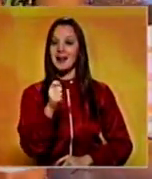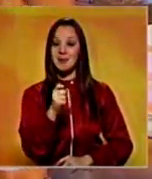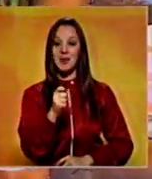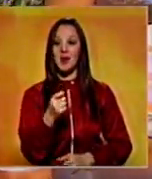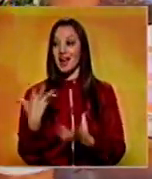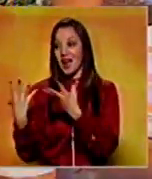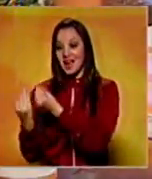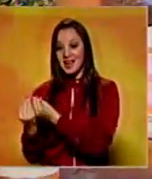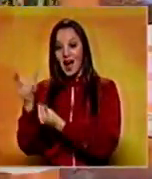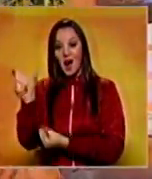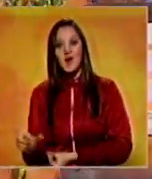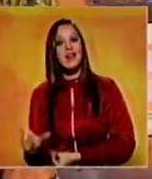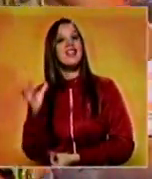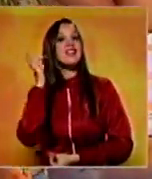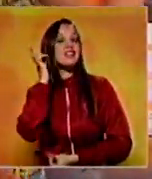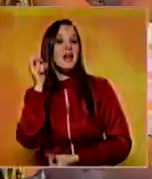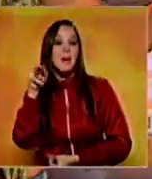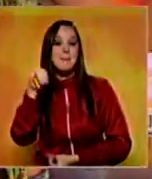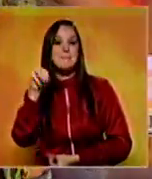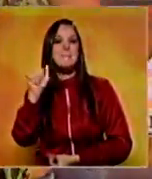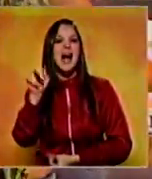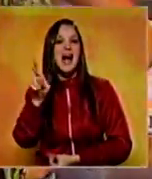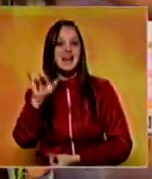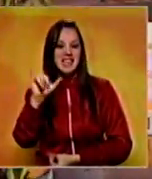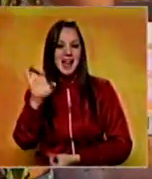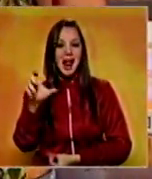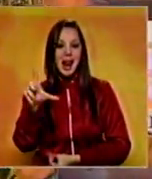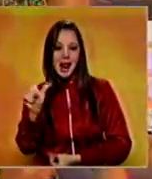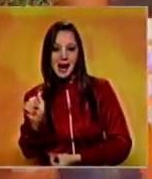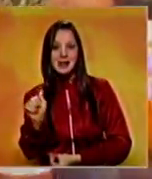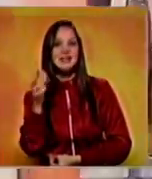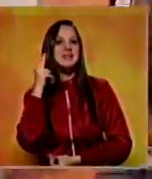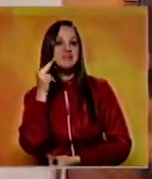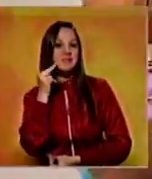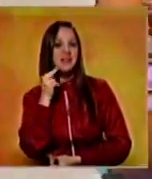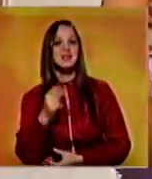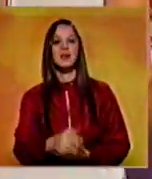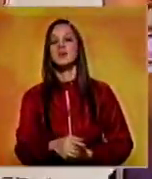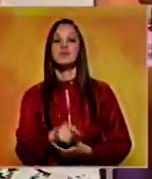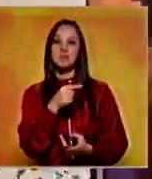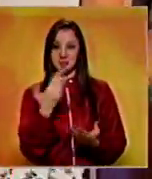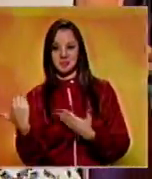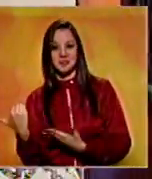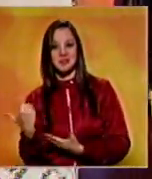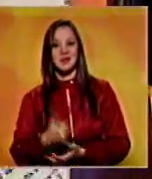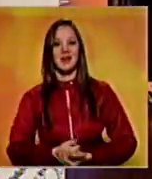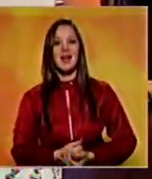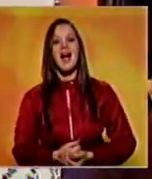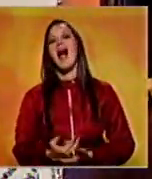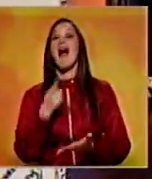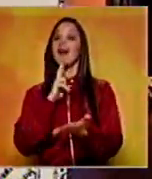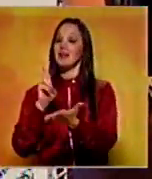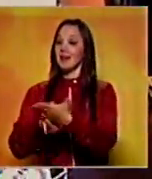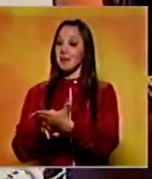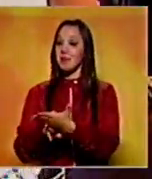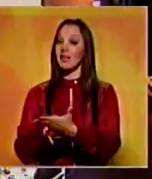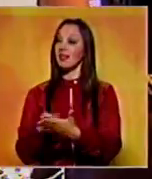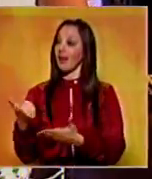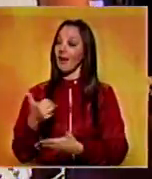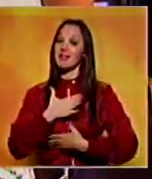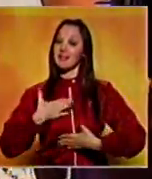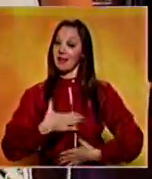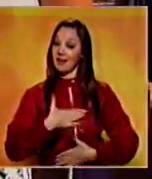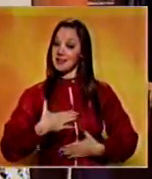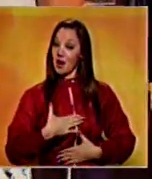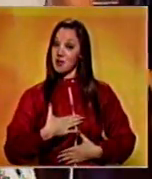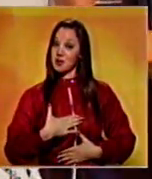de al lado de Mariela Celis y de la mano de estos cuatro fantásticos que hacen un trabajo impecable. Repites este año nuevamente. Qué sabroso tenerte de nuevo